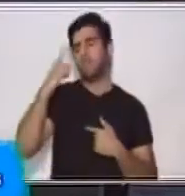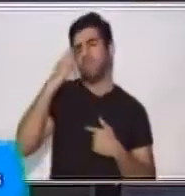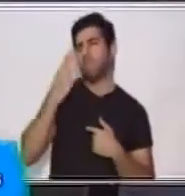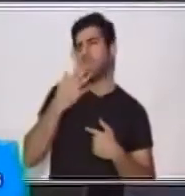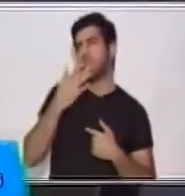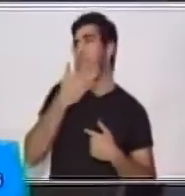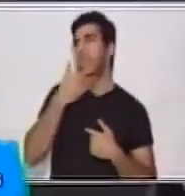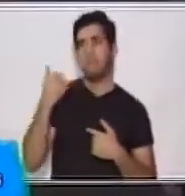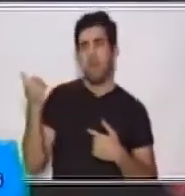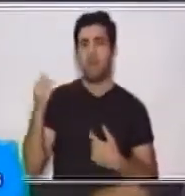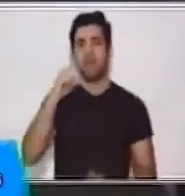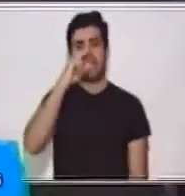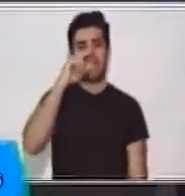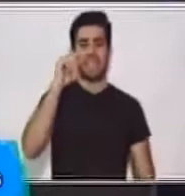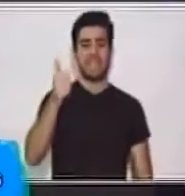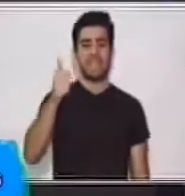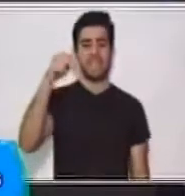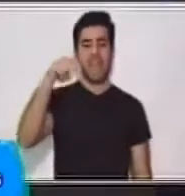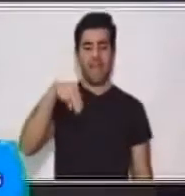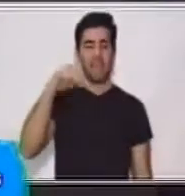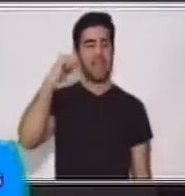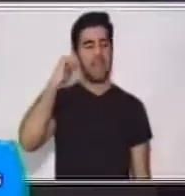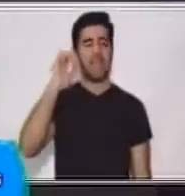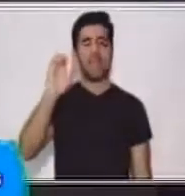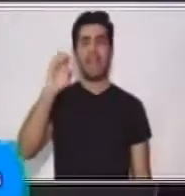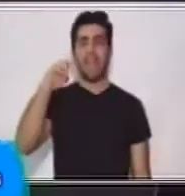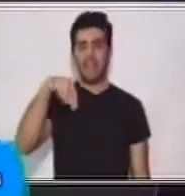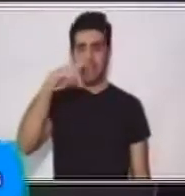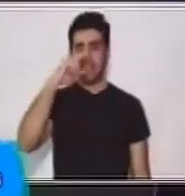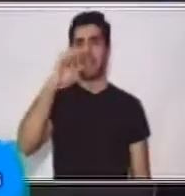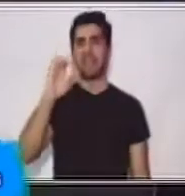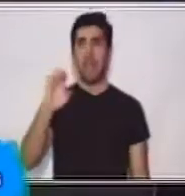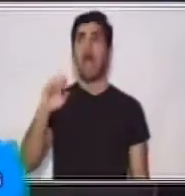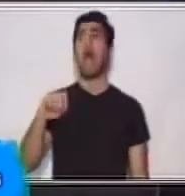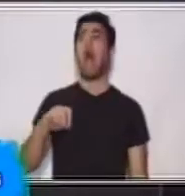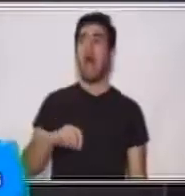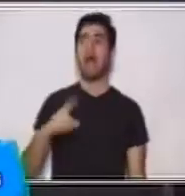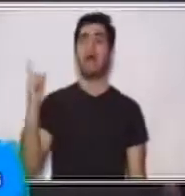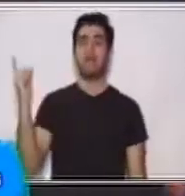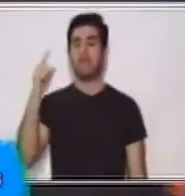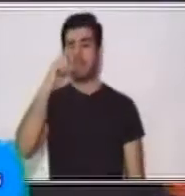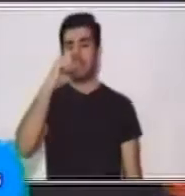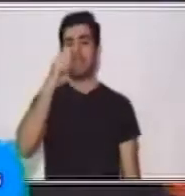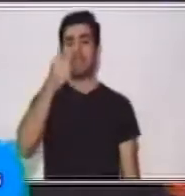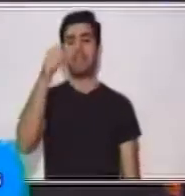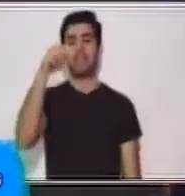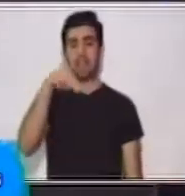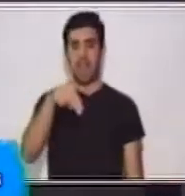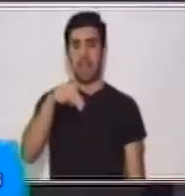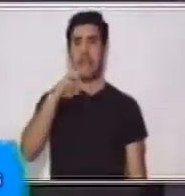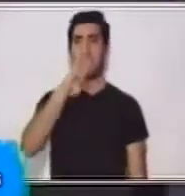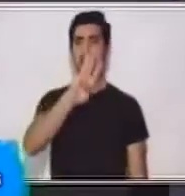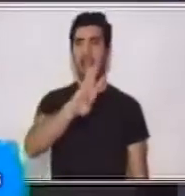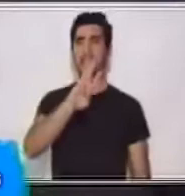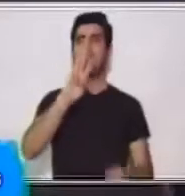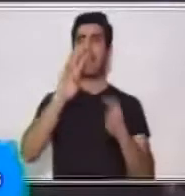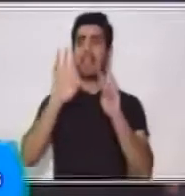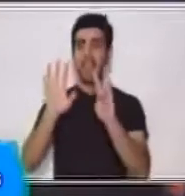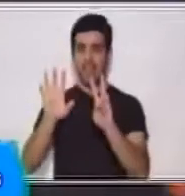ideal. Correcto. Entonces yo ya escribimos la tangente de 37 grados.